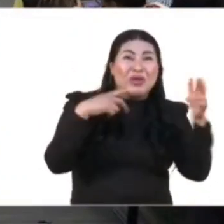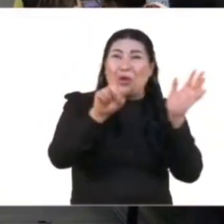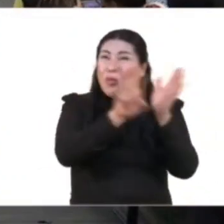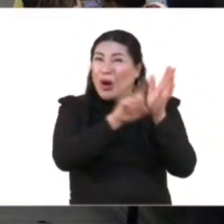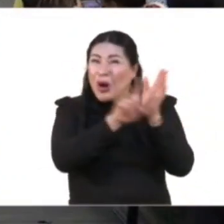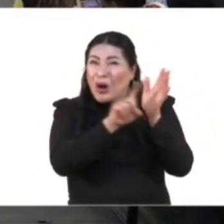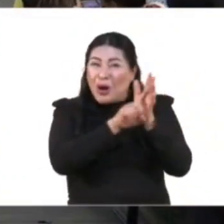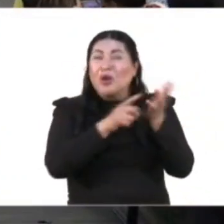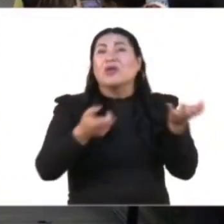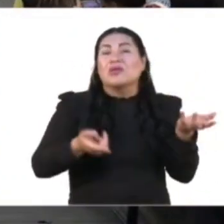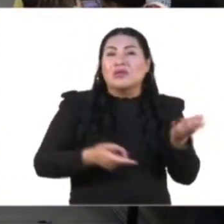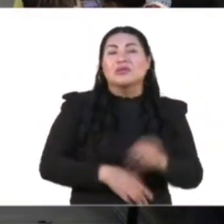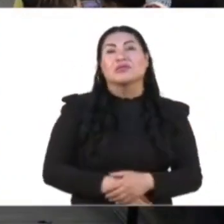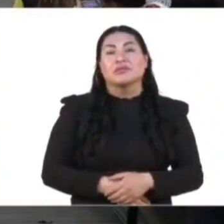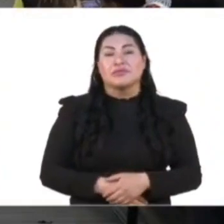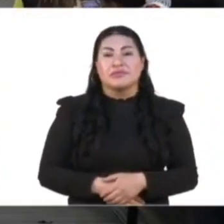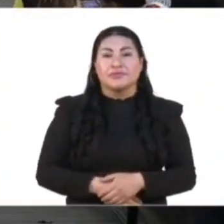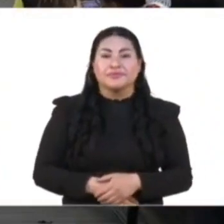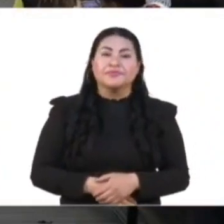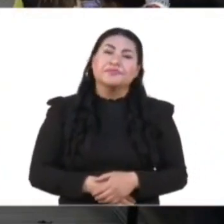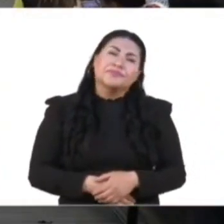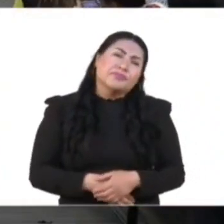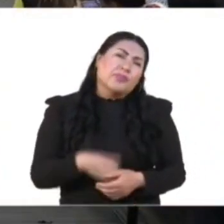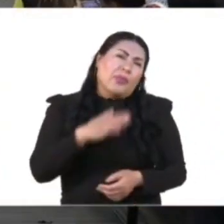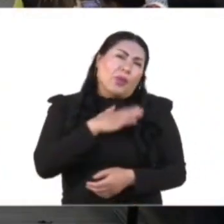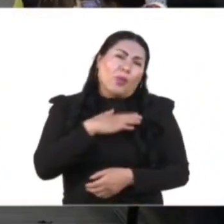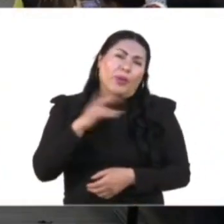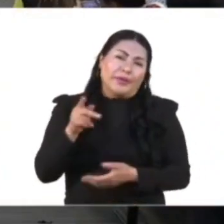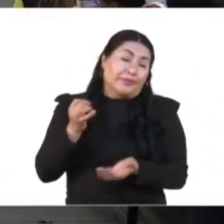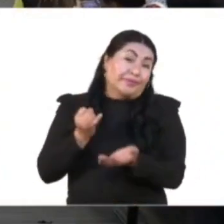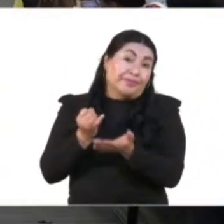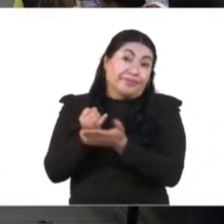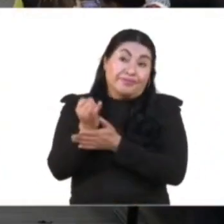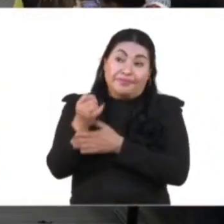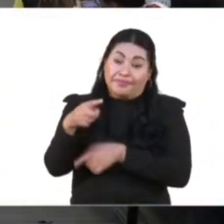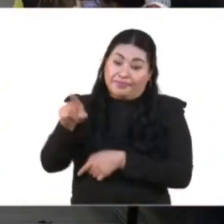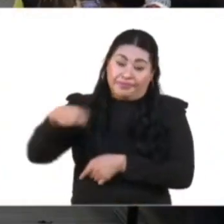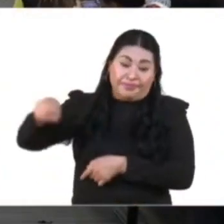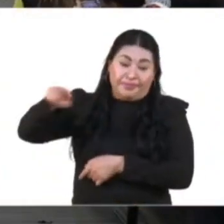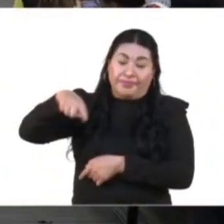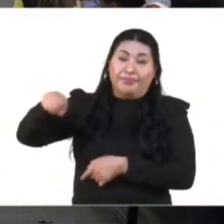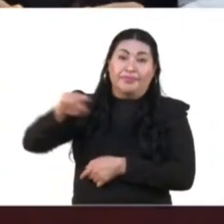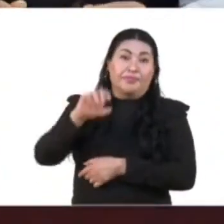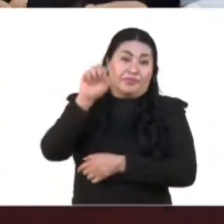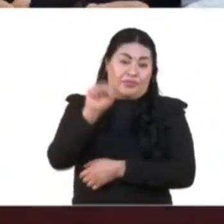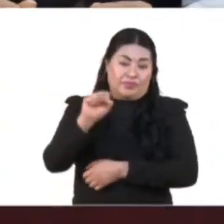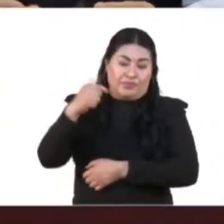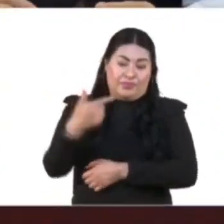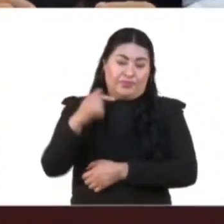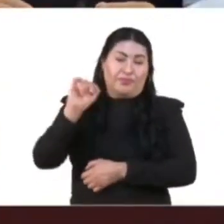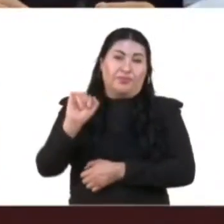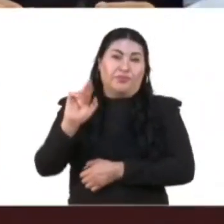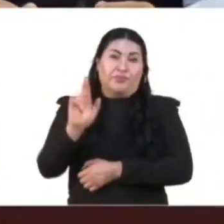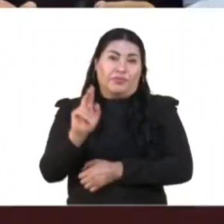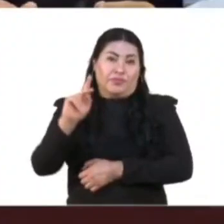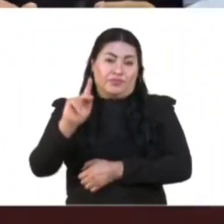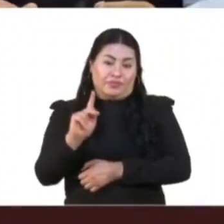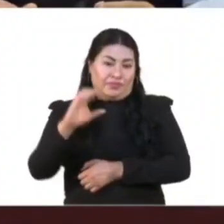Es una decisión que tiene que ver con la decisión del Sistema Nacional de Protección Civil.